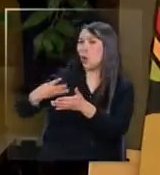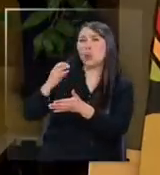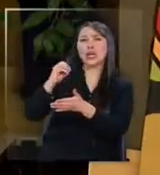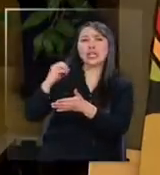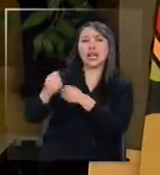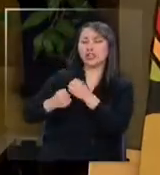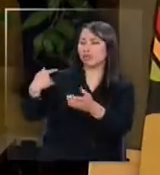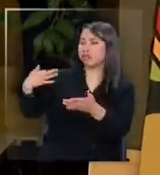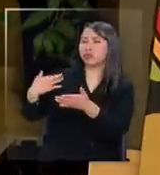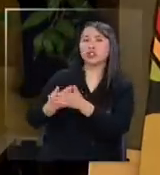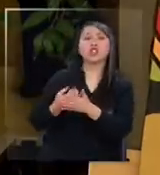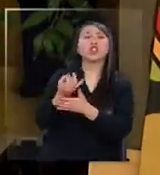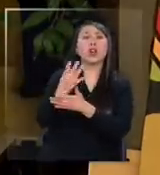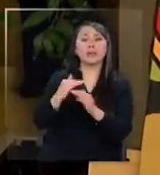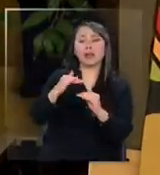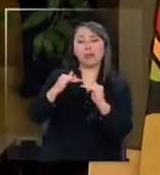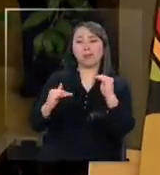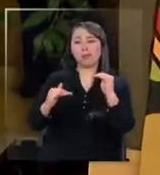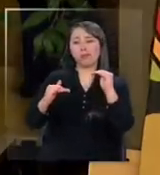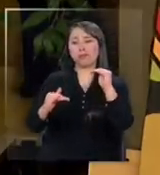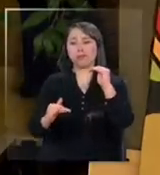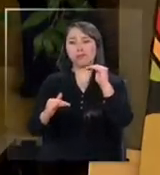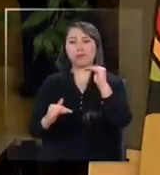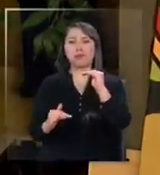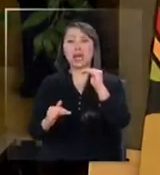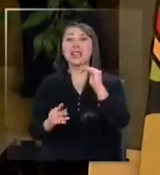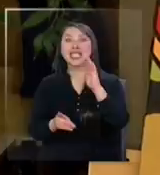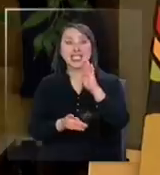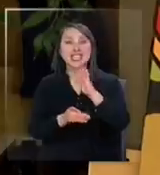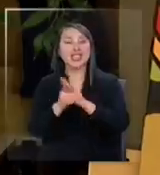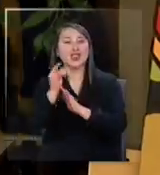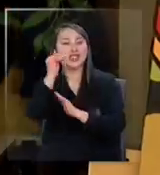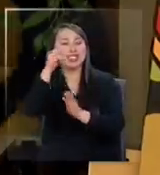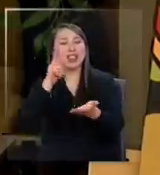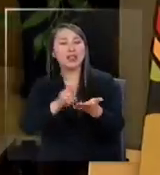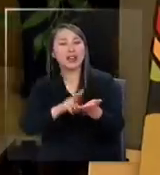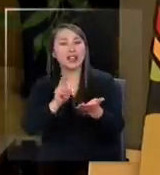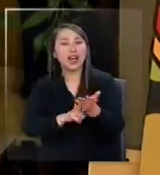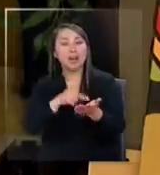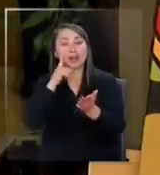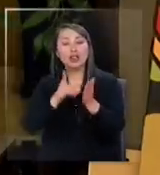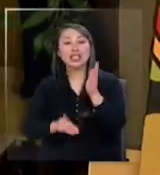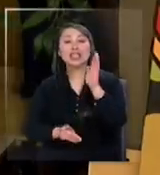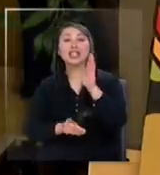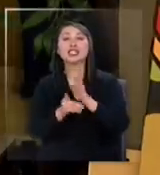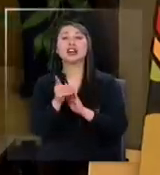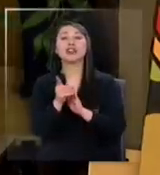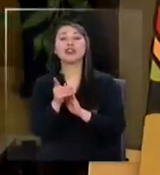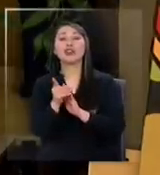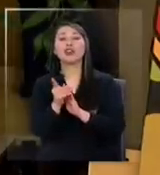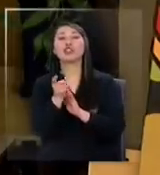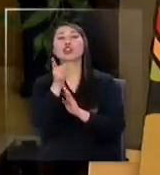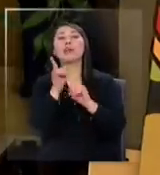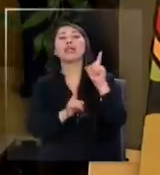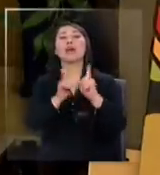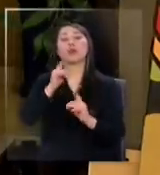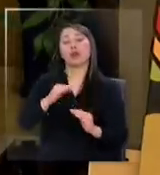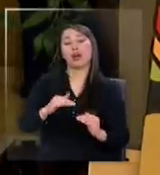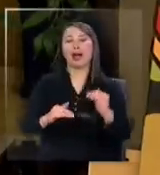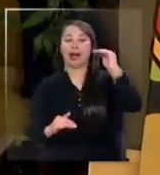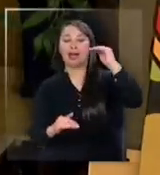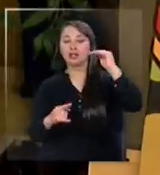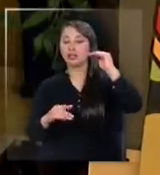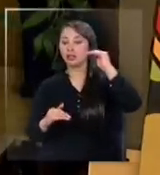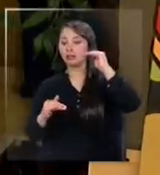reproduce inequidad. Crece mucho, genera mucho desarrollo, pero ese desarrollo solo lo reciben algunos y el